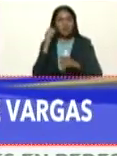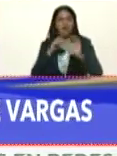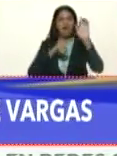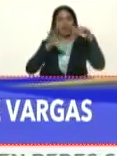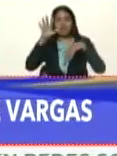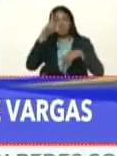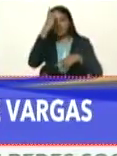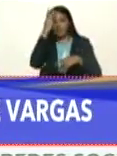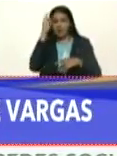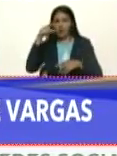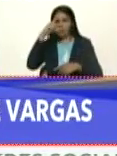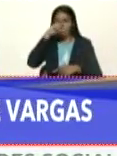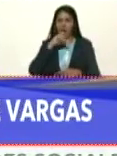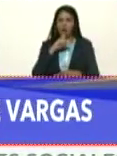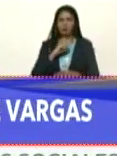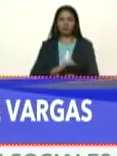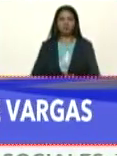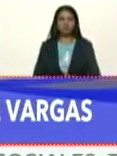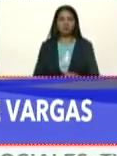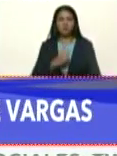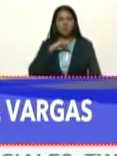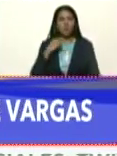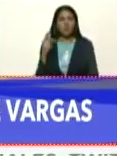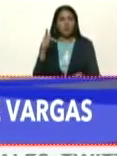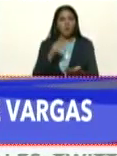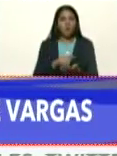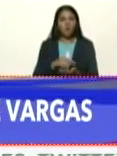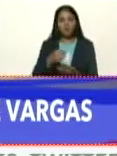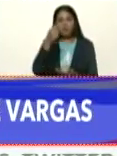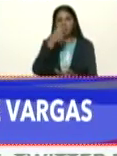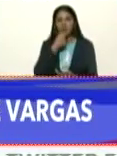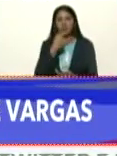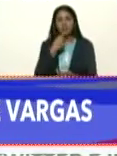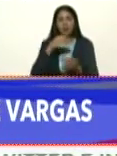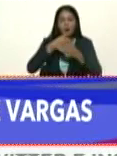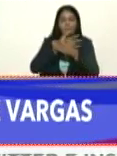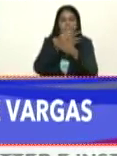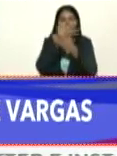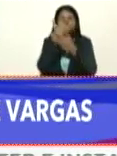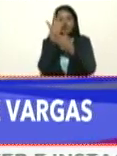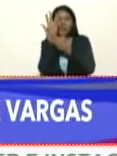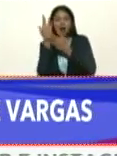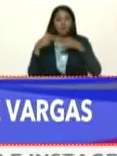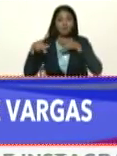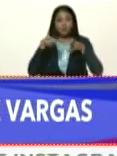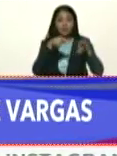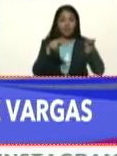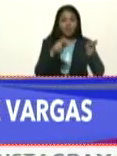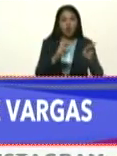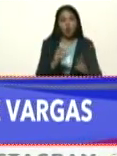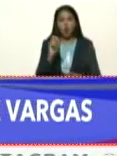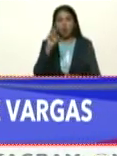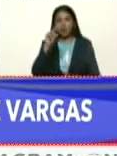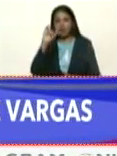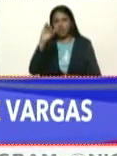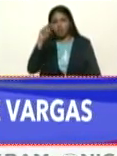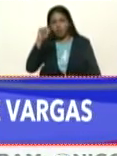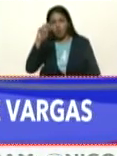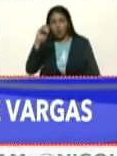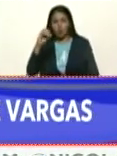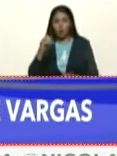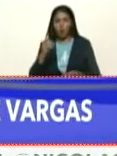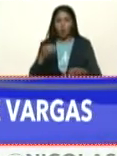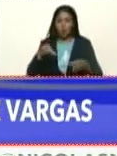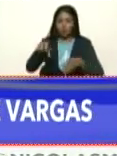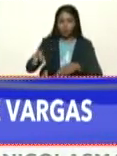de este año, estuvimos en un hermoso amanecer en el río Orinoco, allá en Ciudad Bolívar, compartiendo con